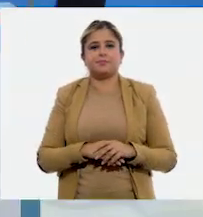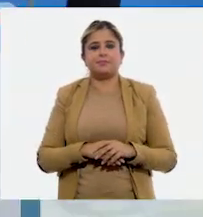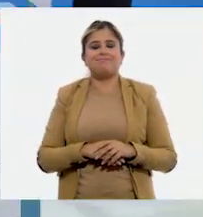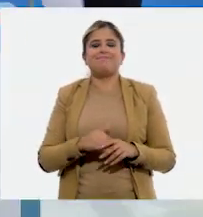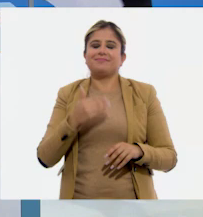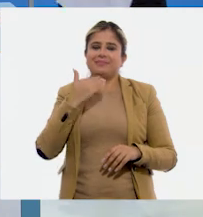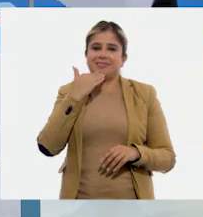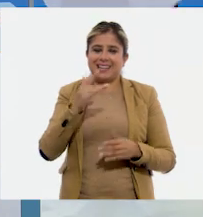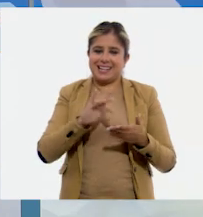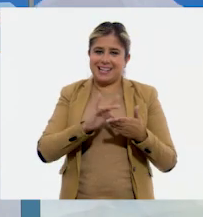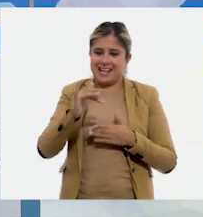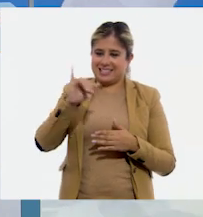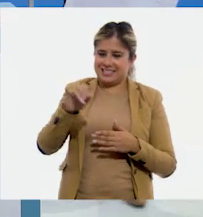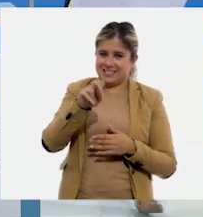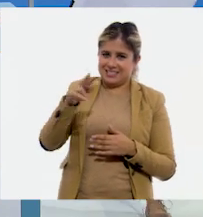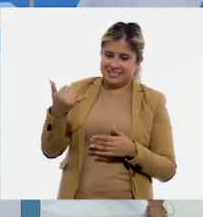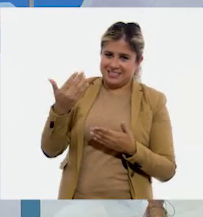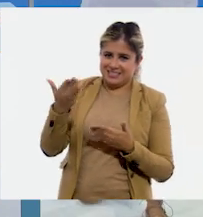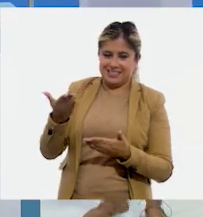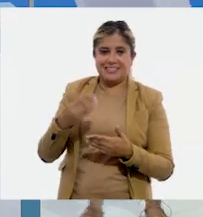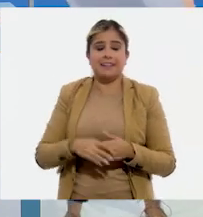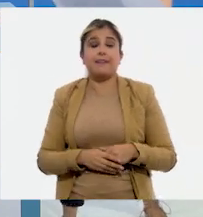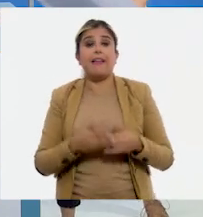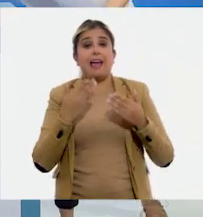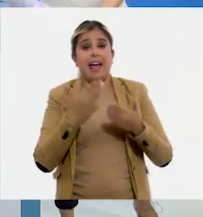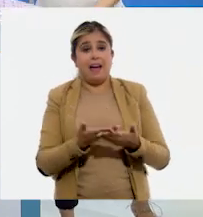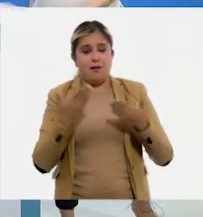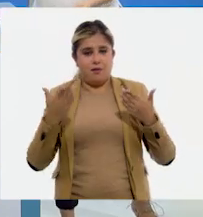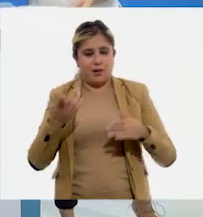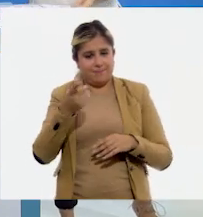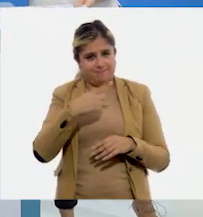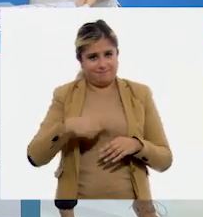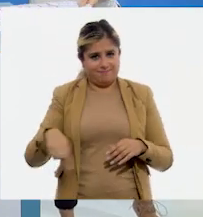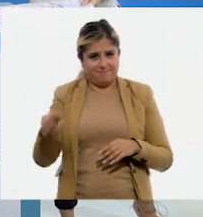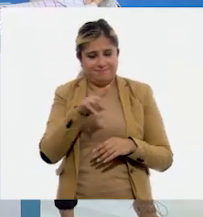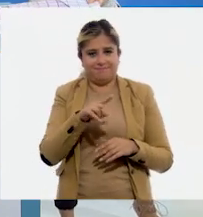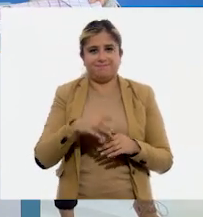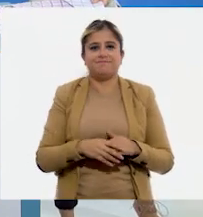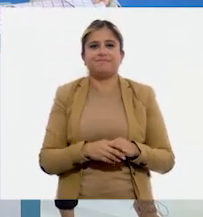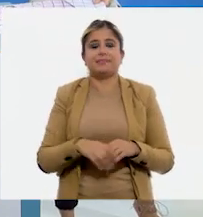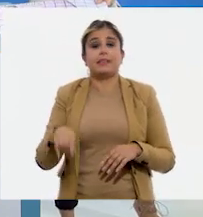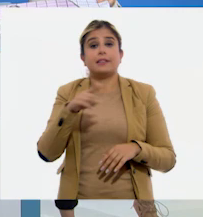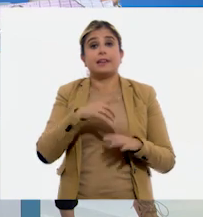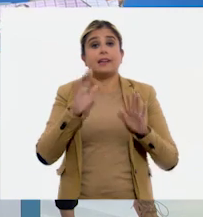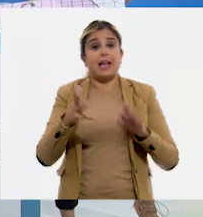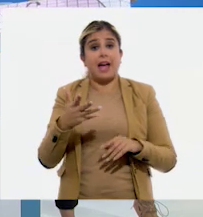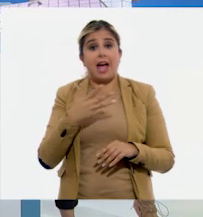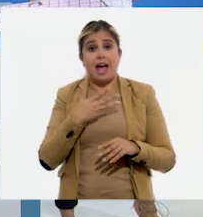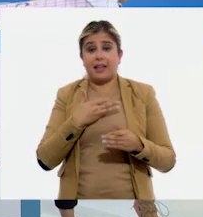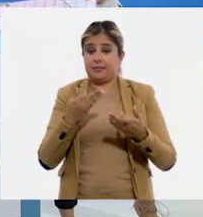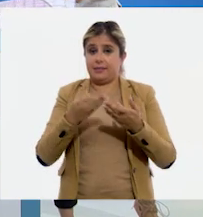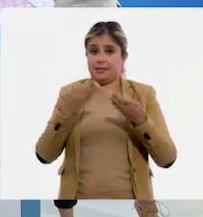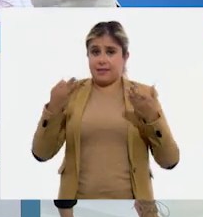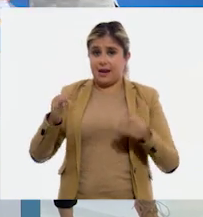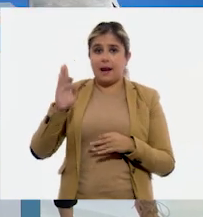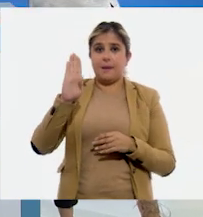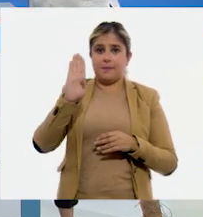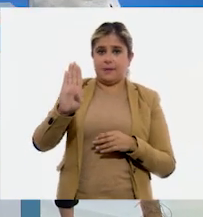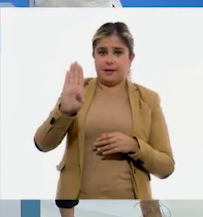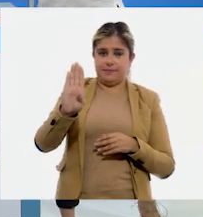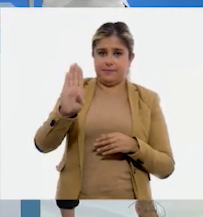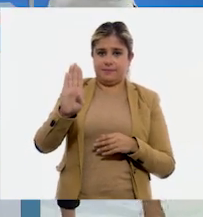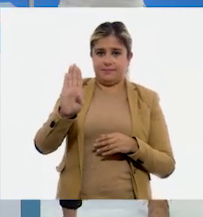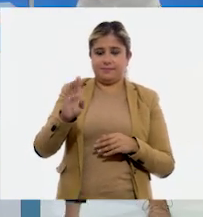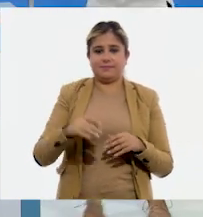Muy bien, gracias, Jenny. Ahora sí. Ya tenemos el terreno B.